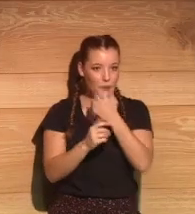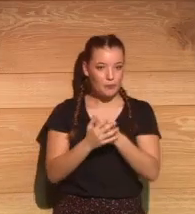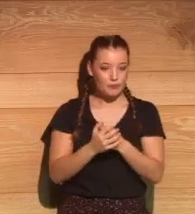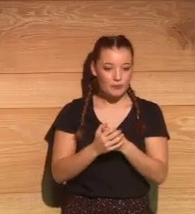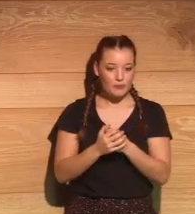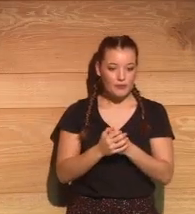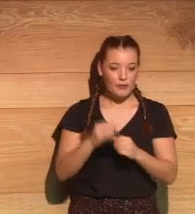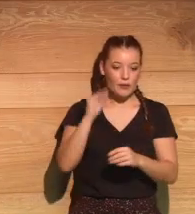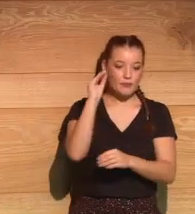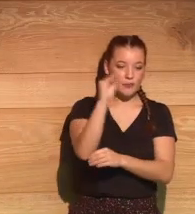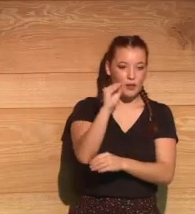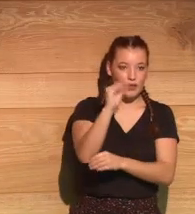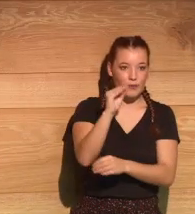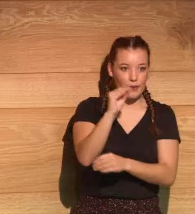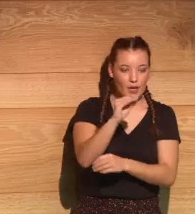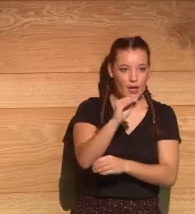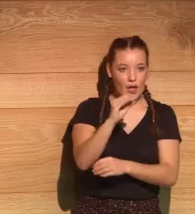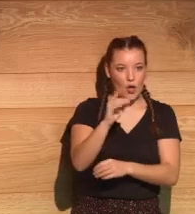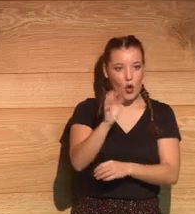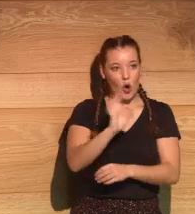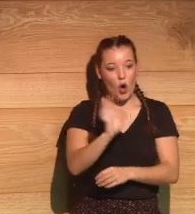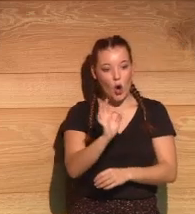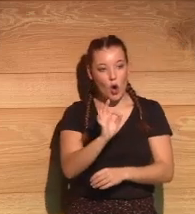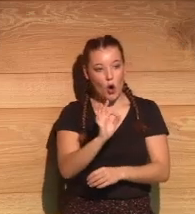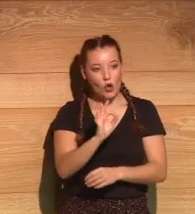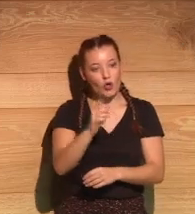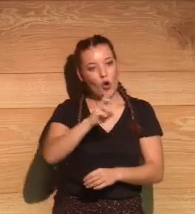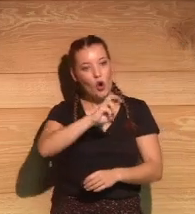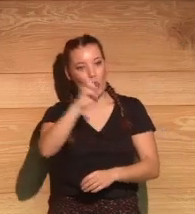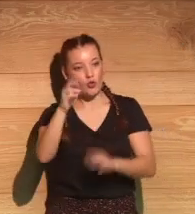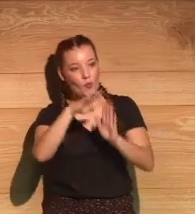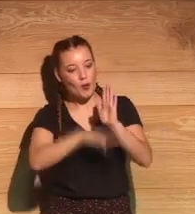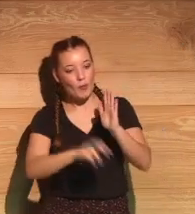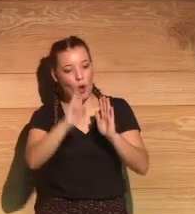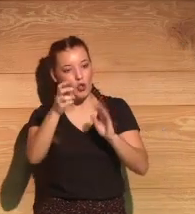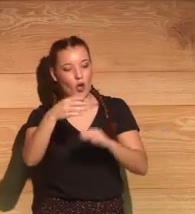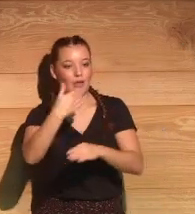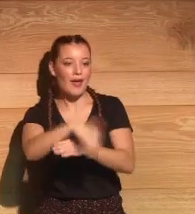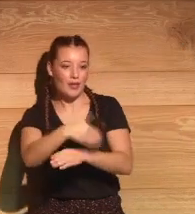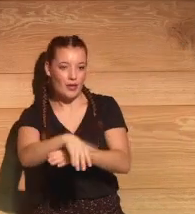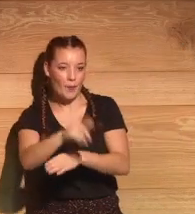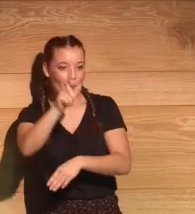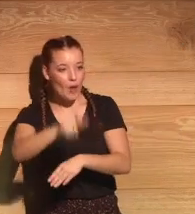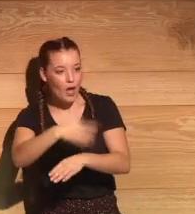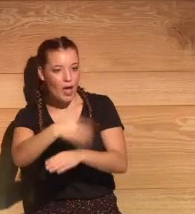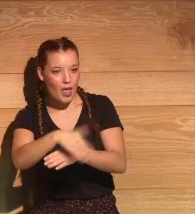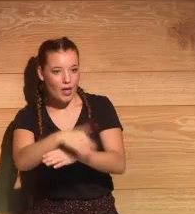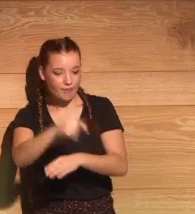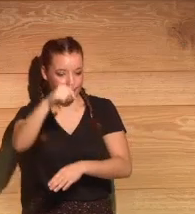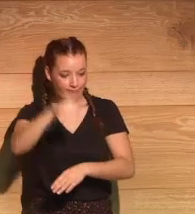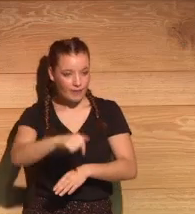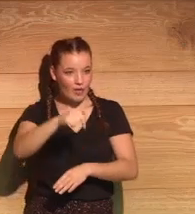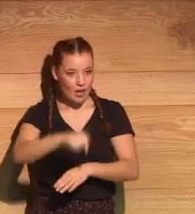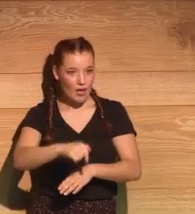científicos, ingenieros, etcétera, y luego Callejeros, que eran los españoles jóvenes que se quedaron aquí y que estaban entregados